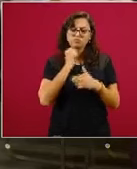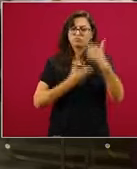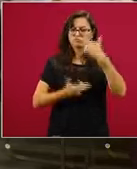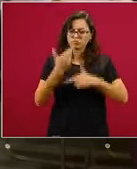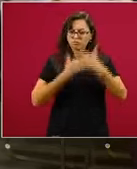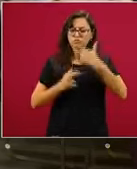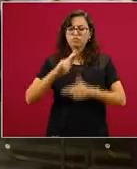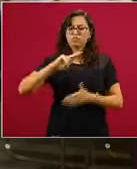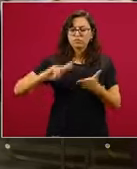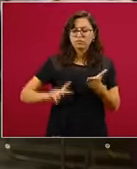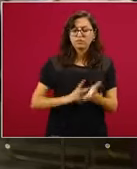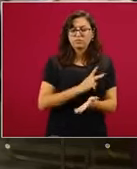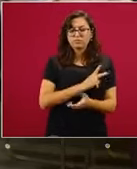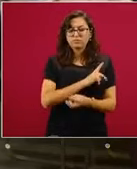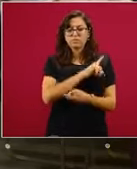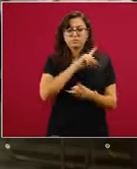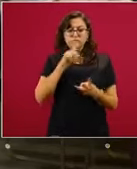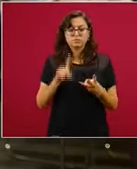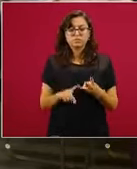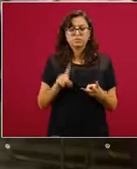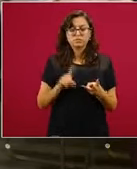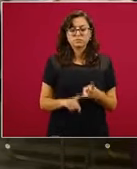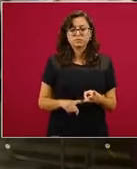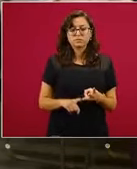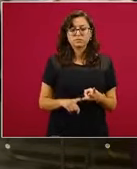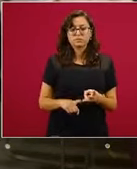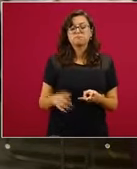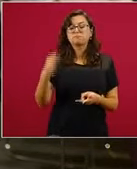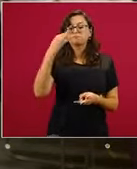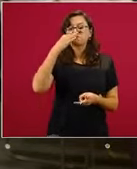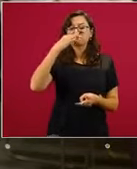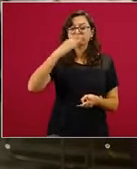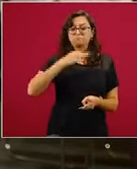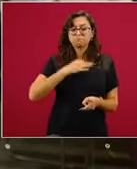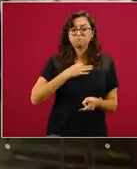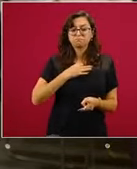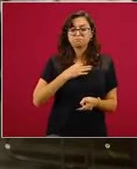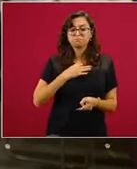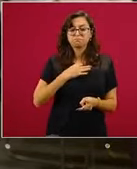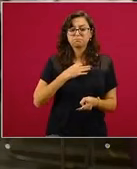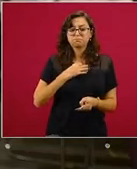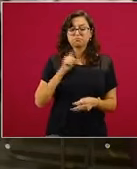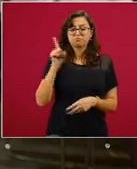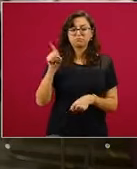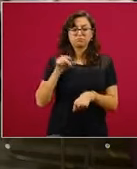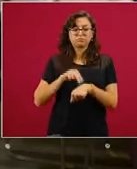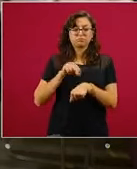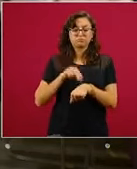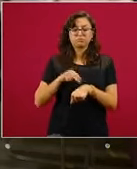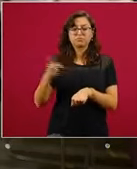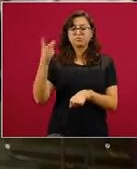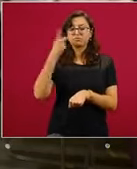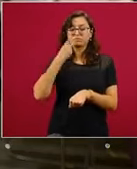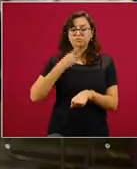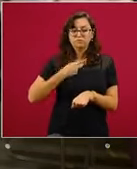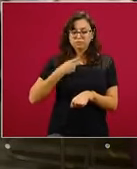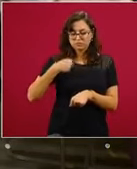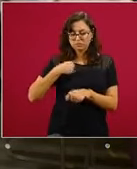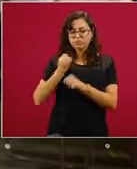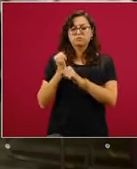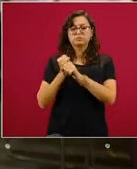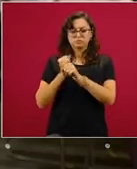igual? Y mi segunda pregunta, me llegó un comunicado de Sanofi a través de un médico y me puse a